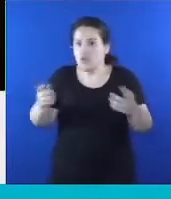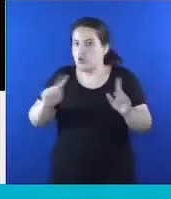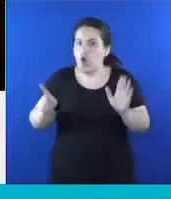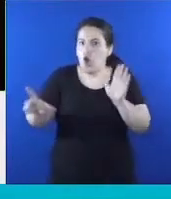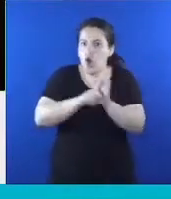Muchas gracias